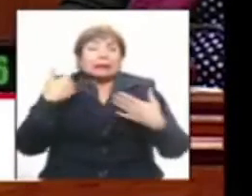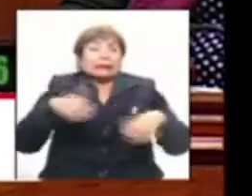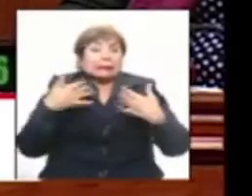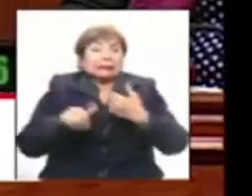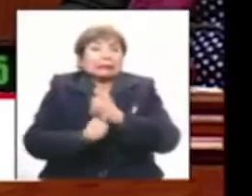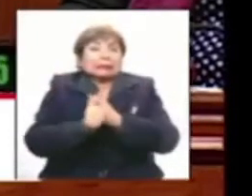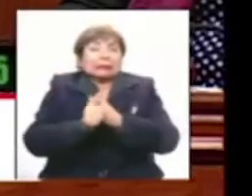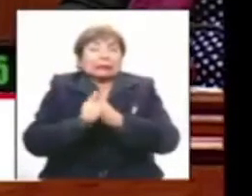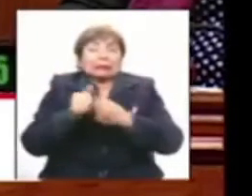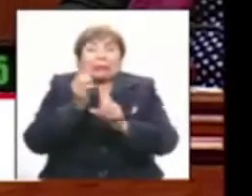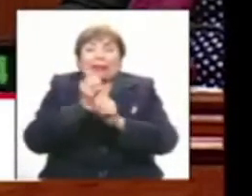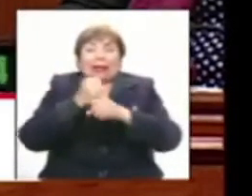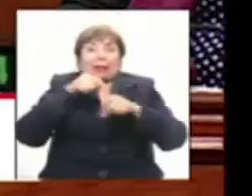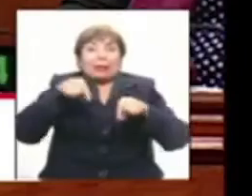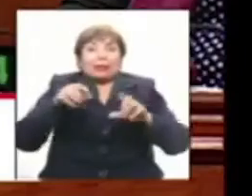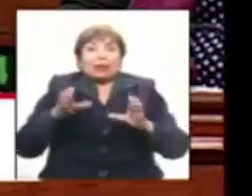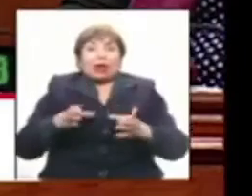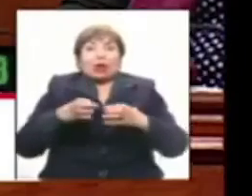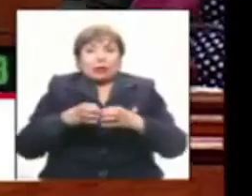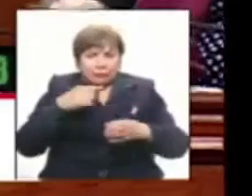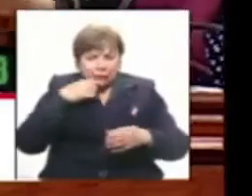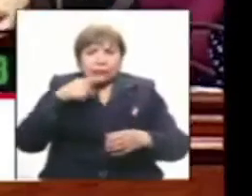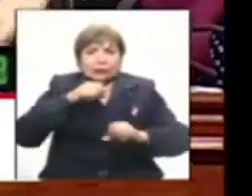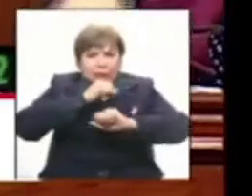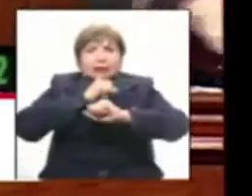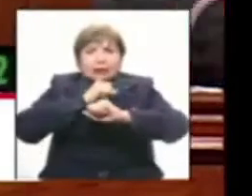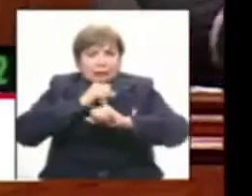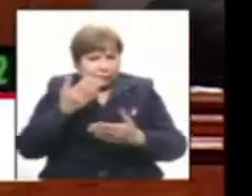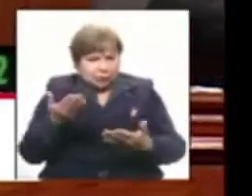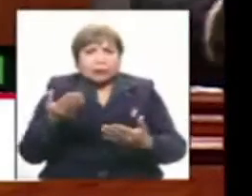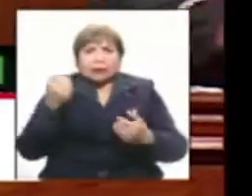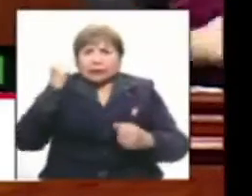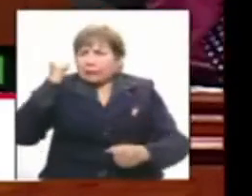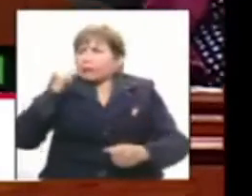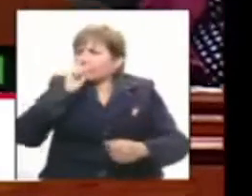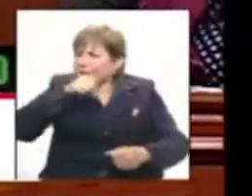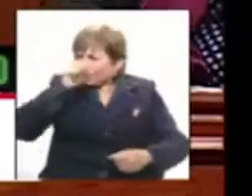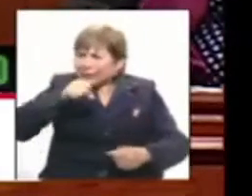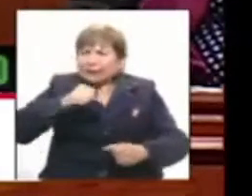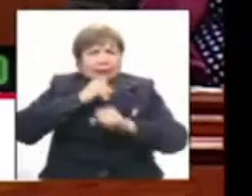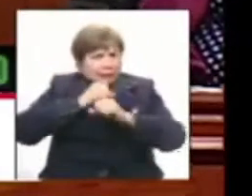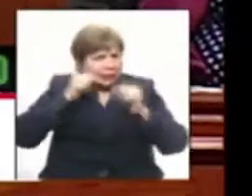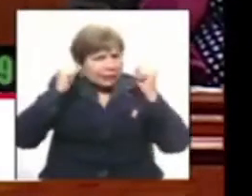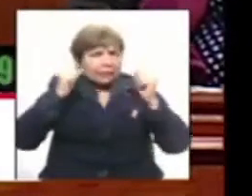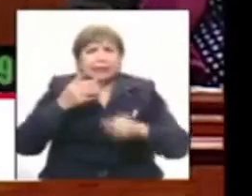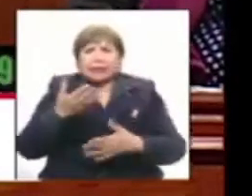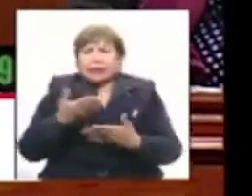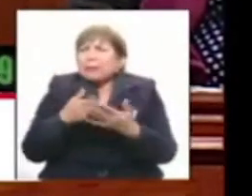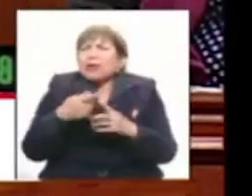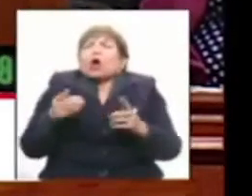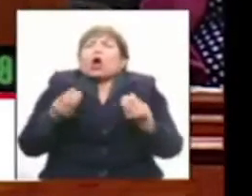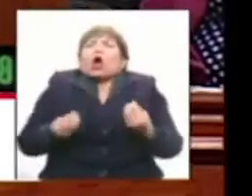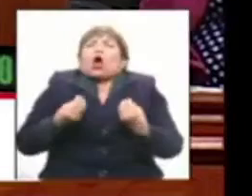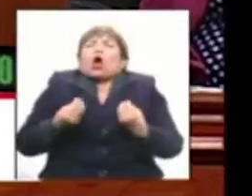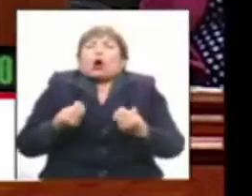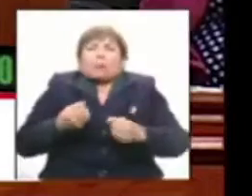peligroso para la labor del Congreso. Y eso se tiene que defender. Realmente sí, se tiene que defender. ¿Pero qué,